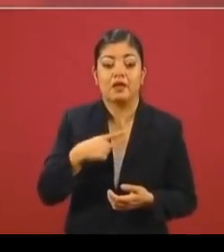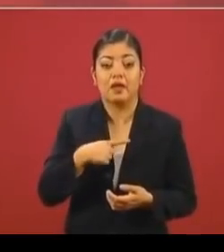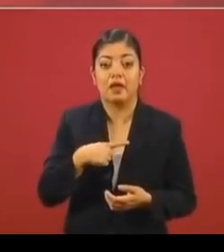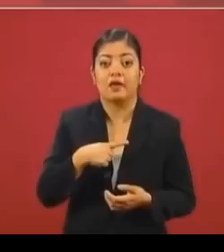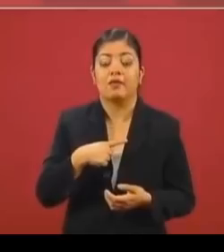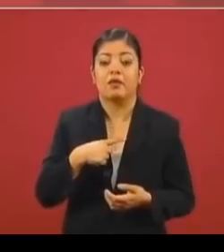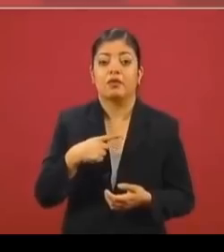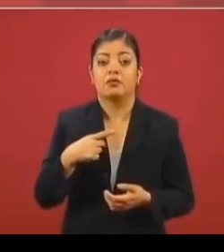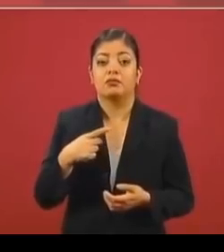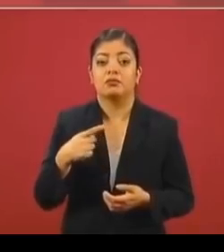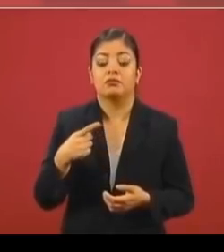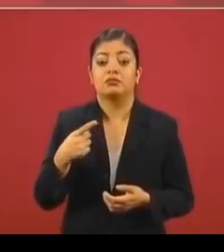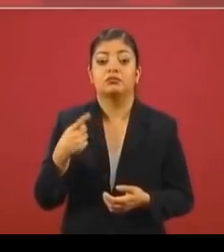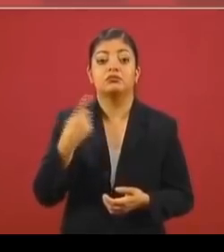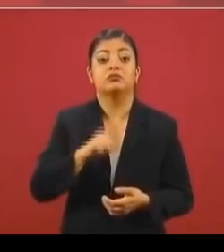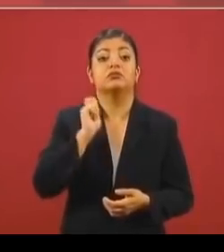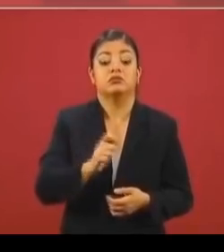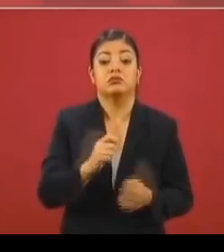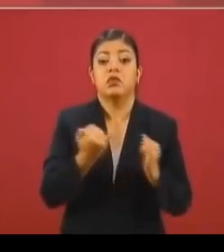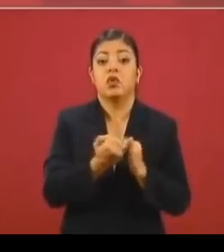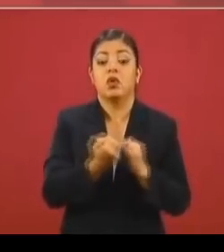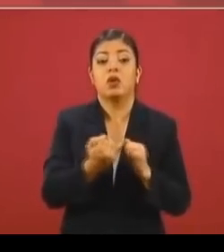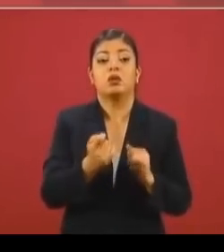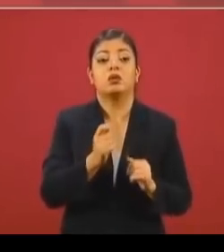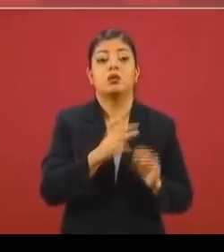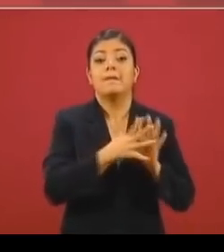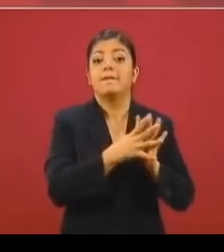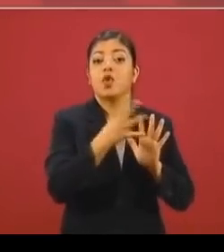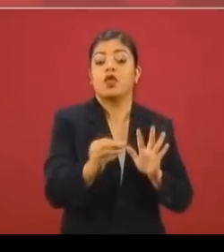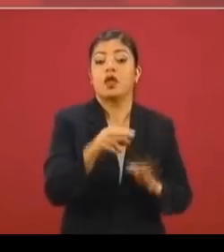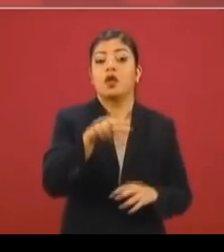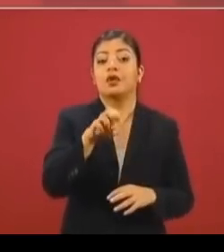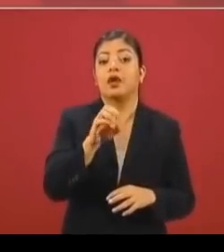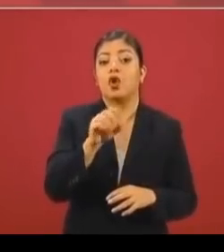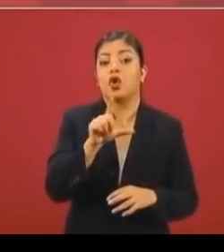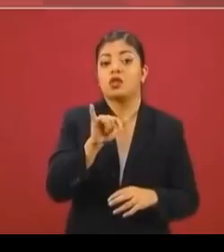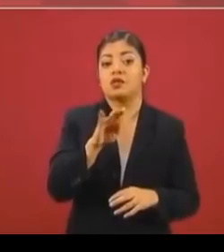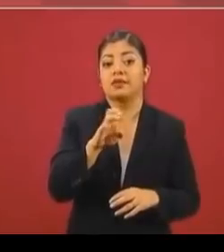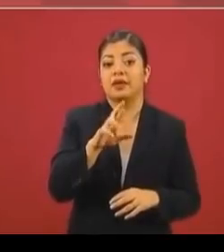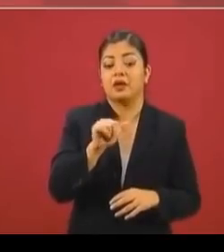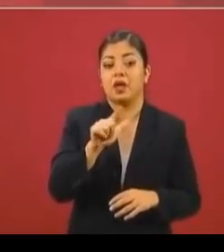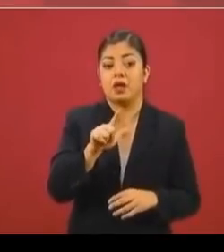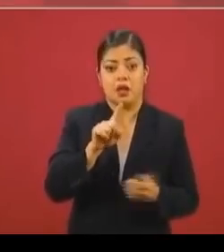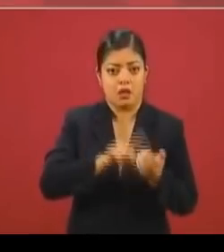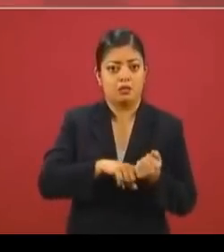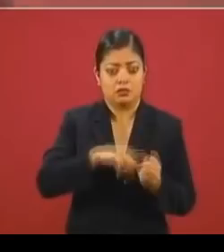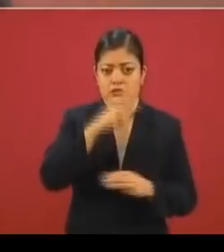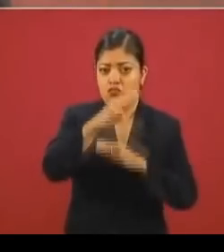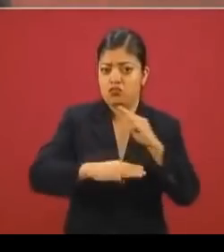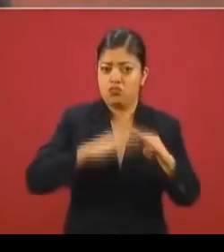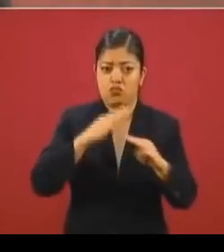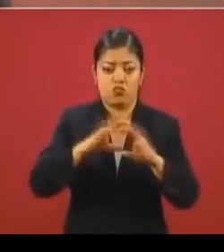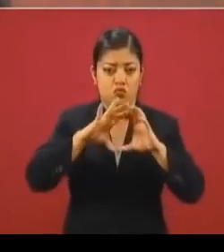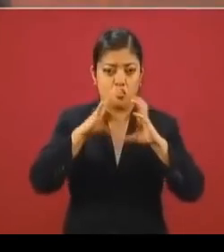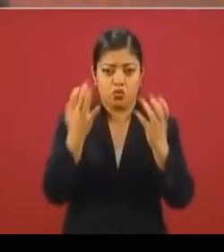ajustarnos al modelo neoliberal que se aplicaba a rajatabla en todo el mundo,